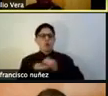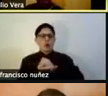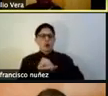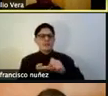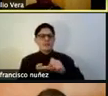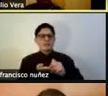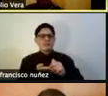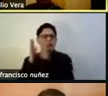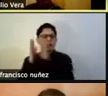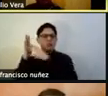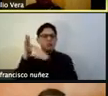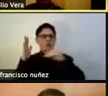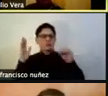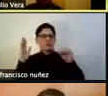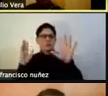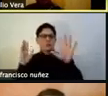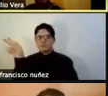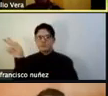aquí.